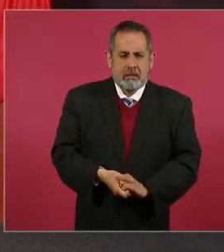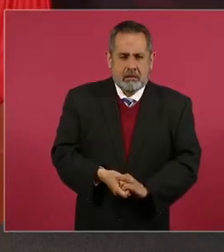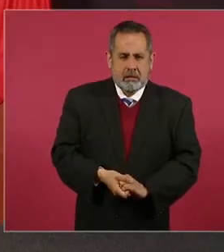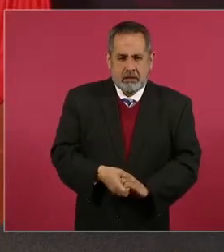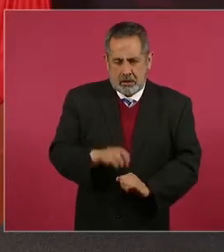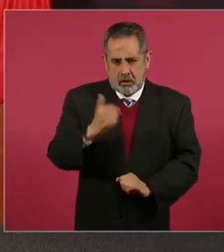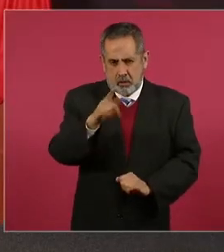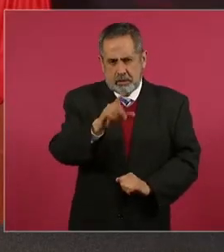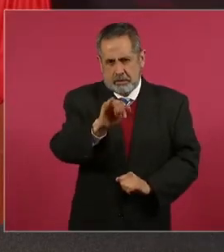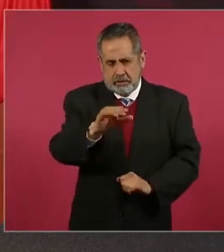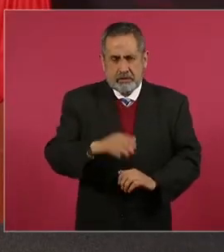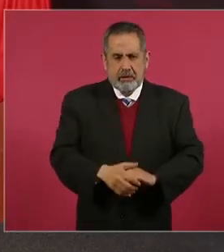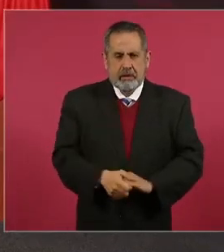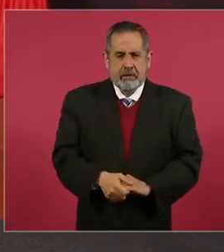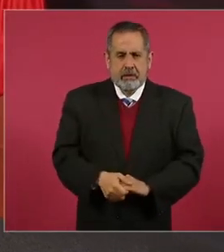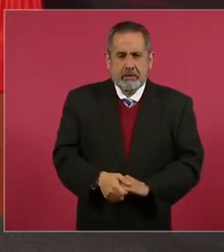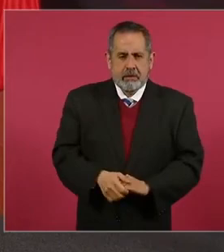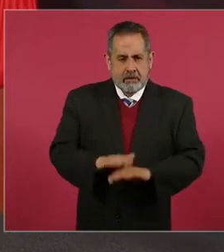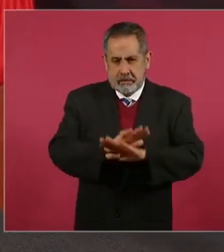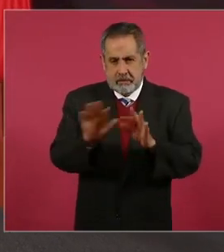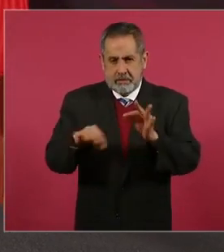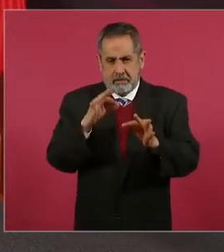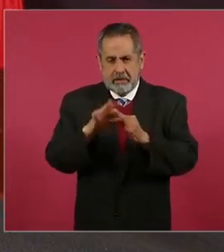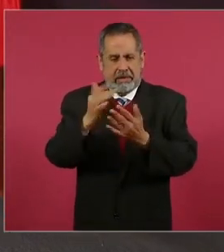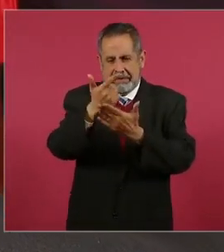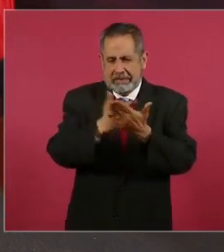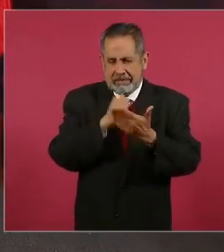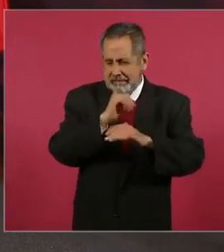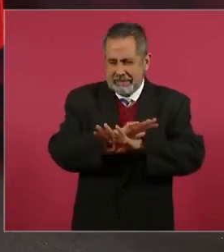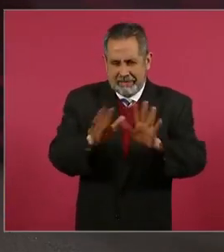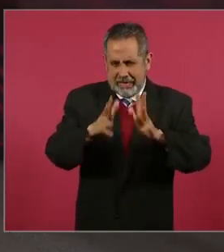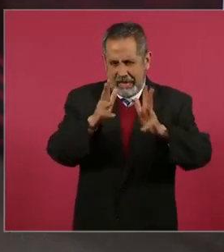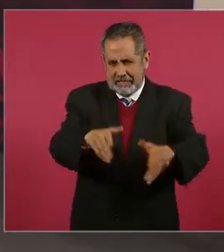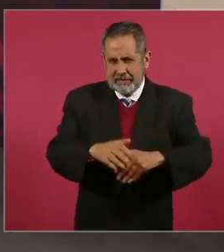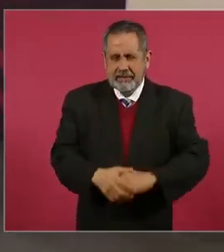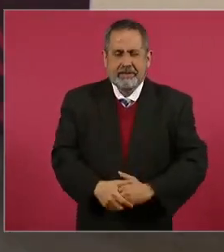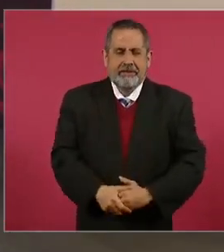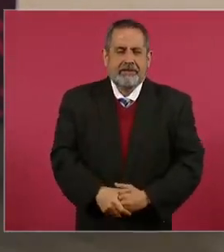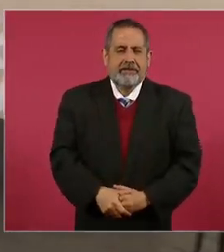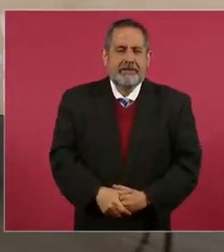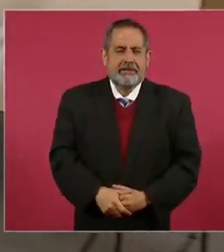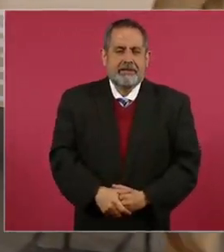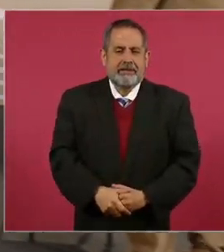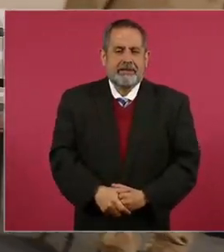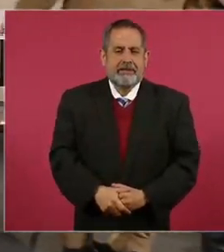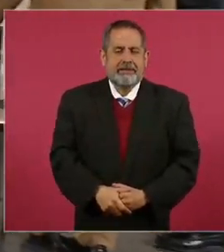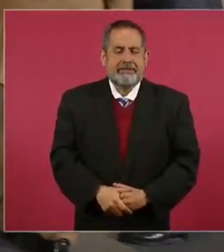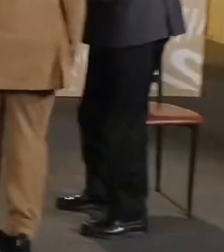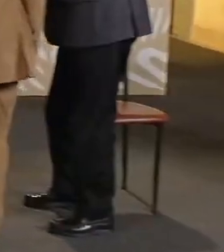Sí, ya. Y ya queda. Sí, lista. Sí, lista.